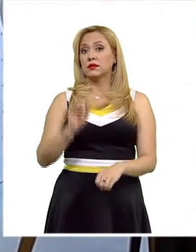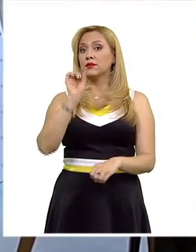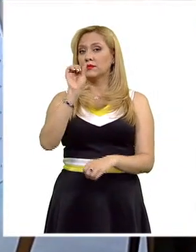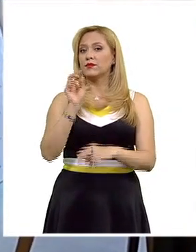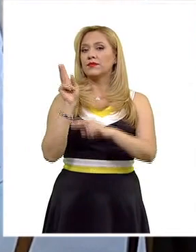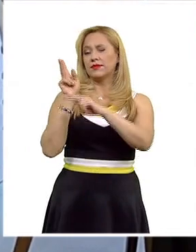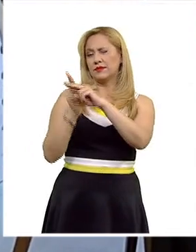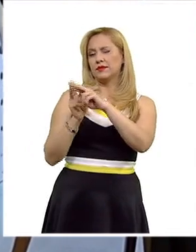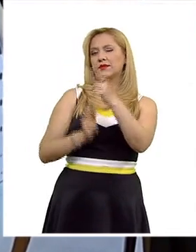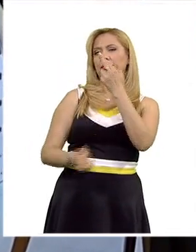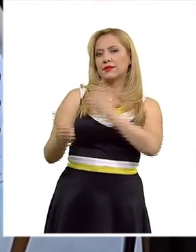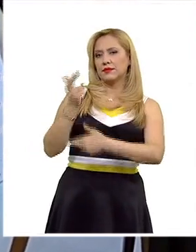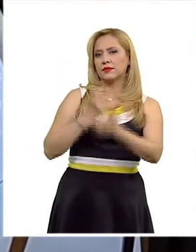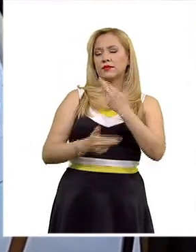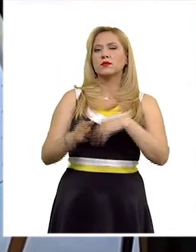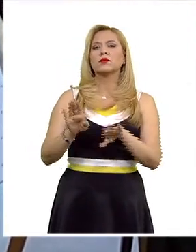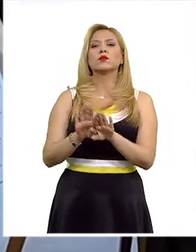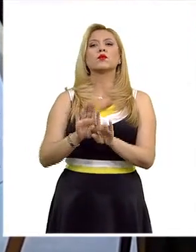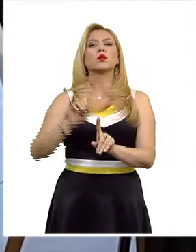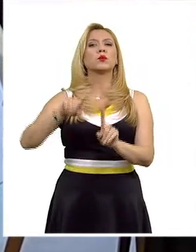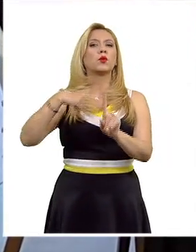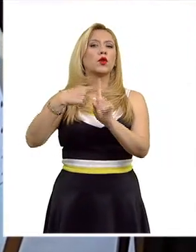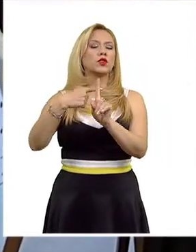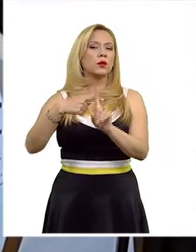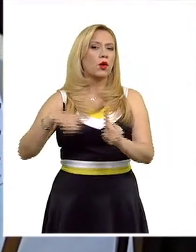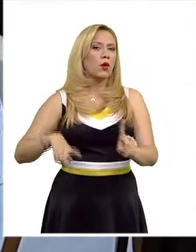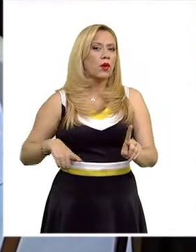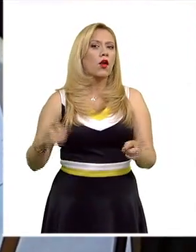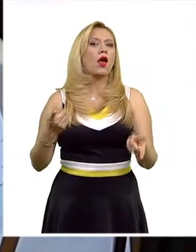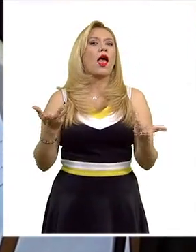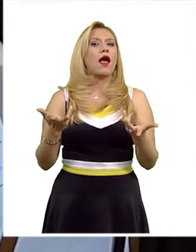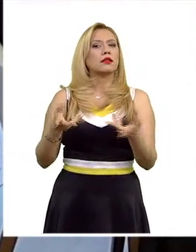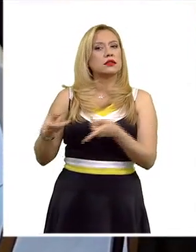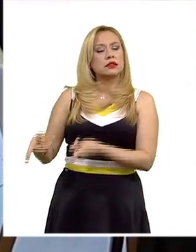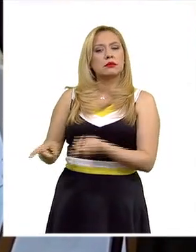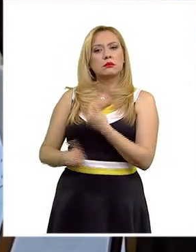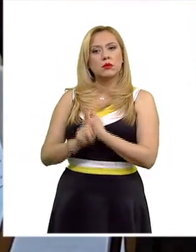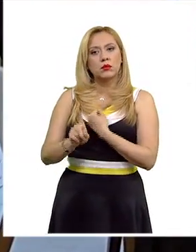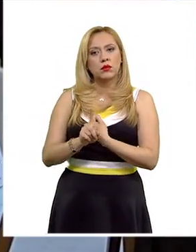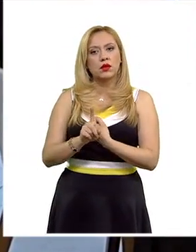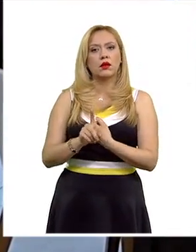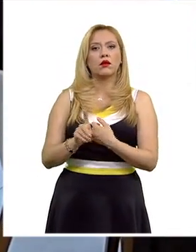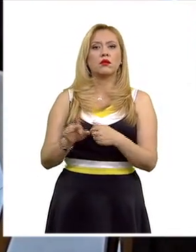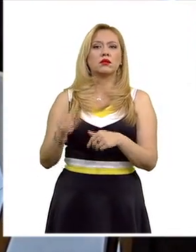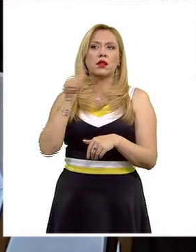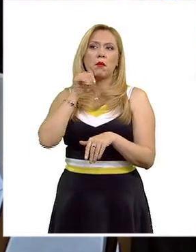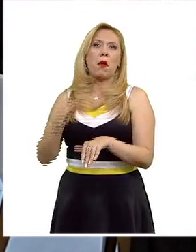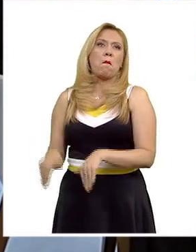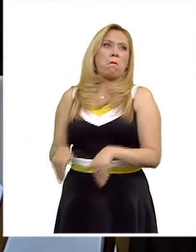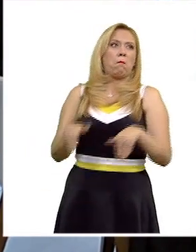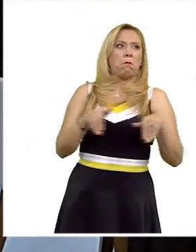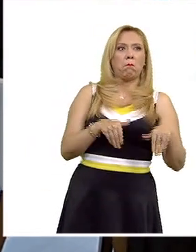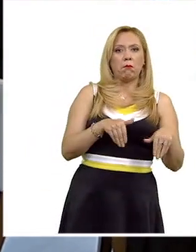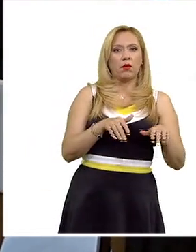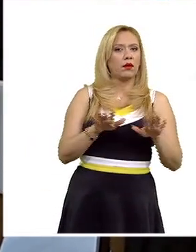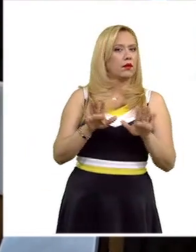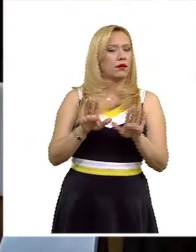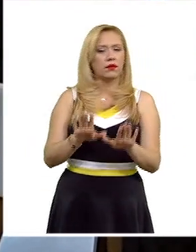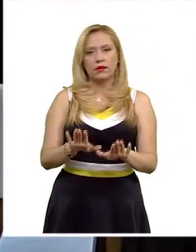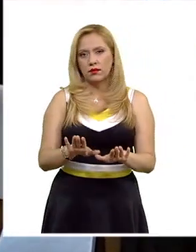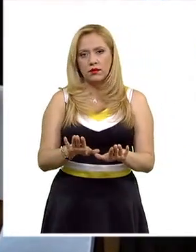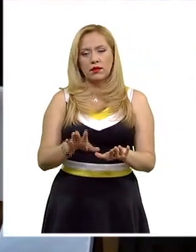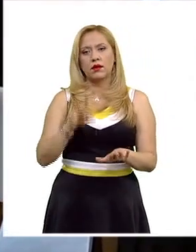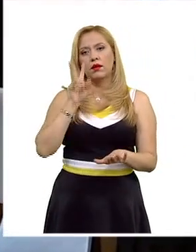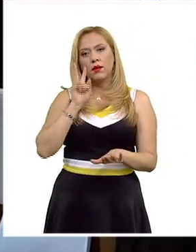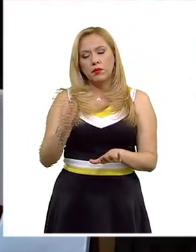podemos volver, las obligaciones positivas del Estado frente a un fenómeno como este y no solo de abstención, ¿no? Como normalmente o bajo una concepción muy liberal